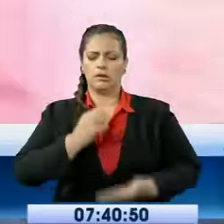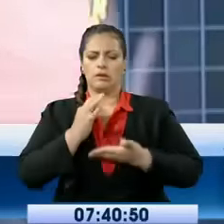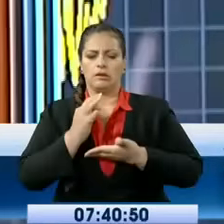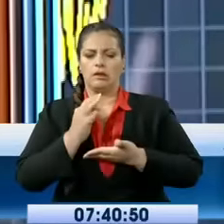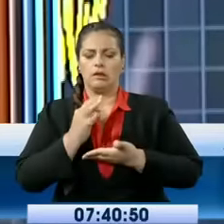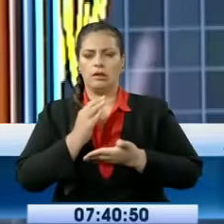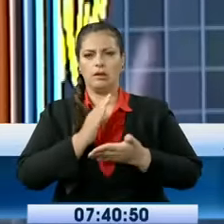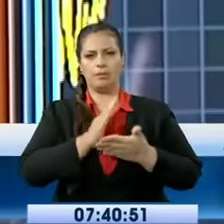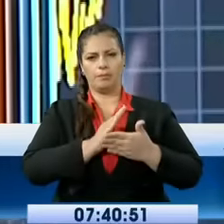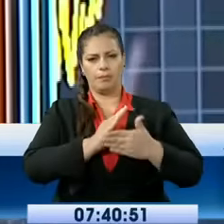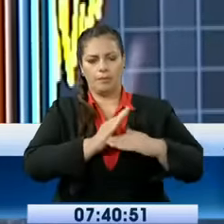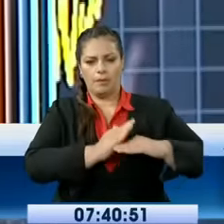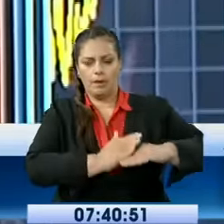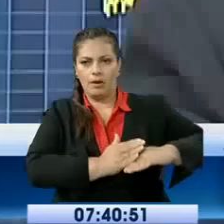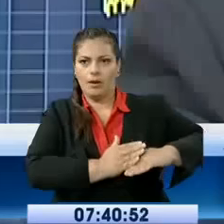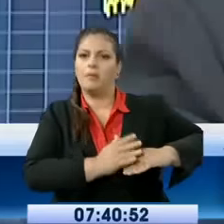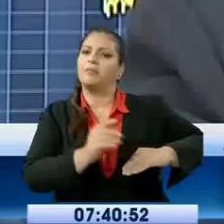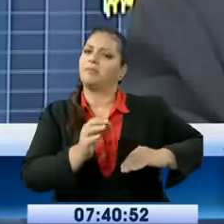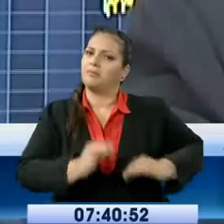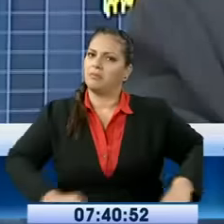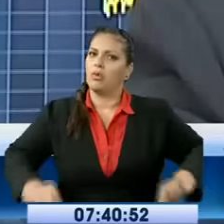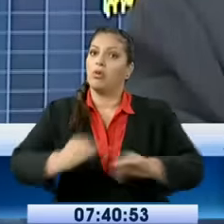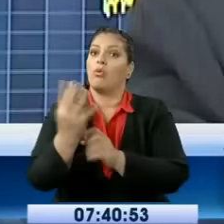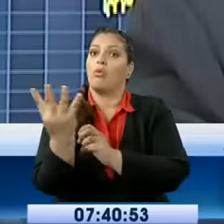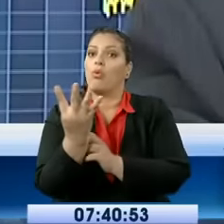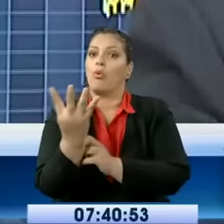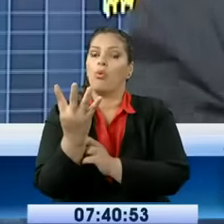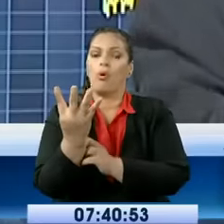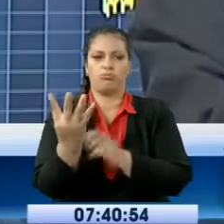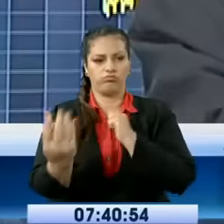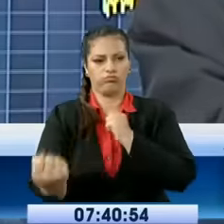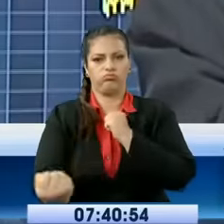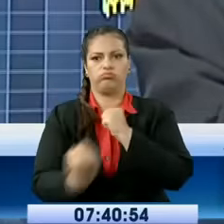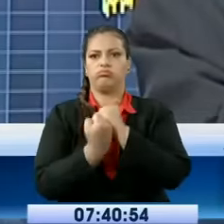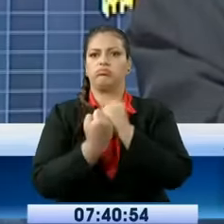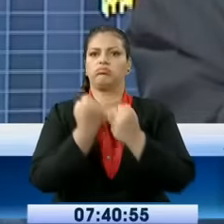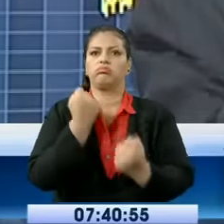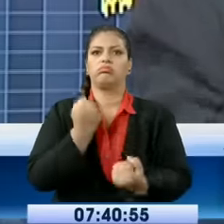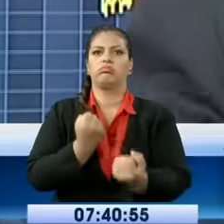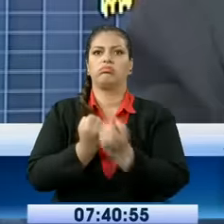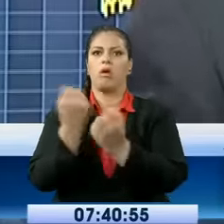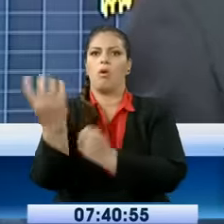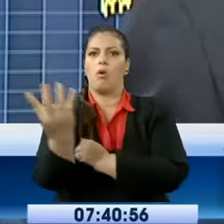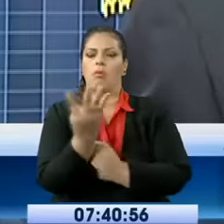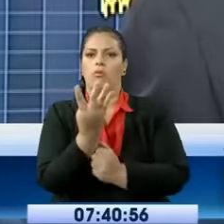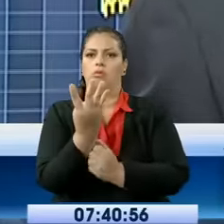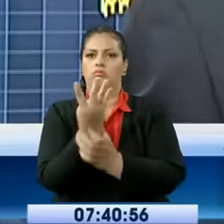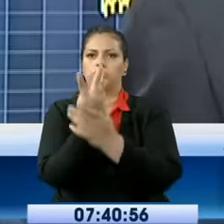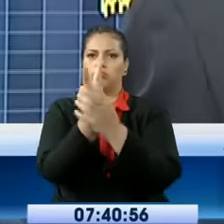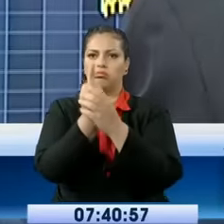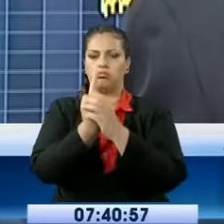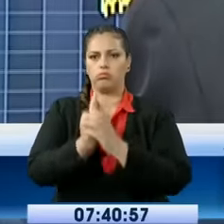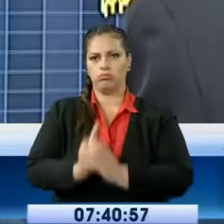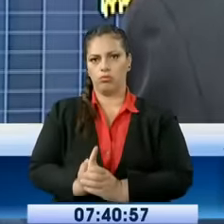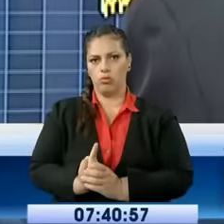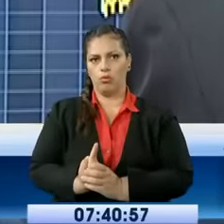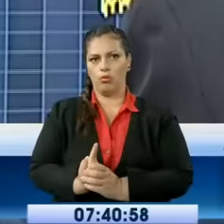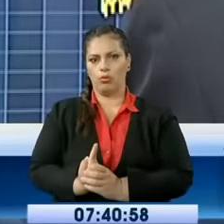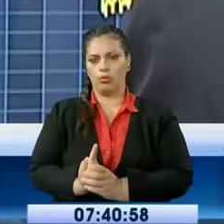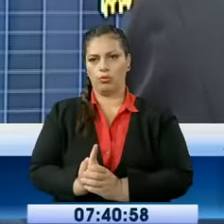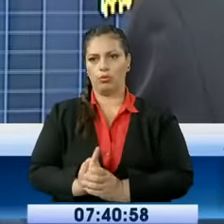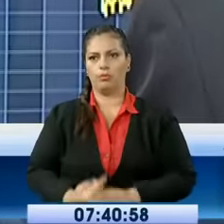fuerza. Y unirnos los cuatro en un solo candidato. Desde ya, si los otros